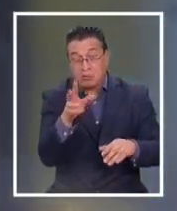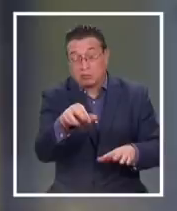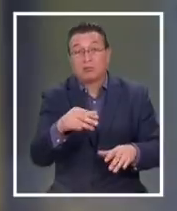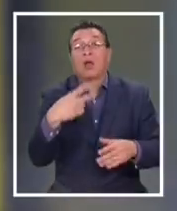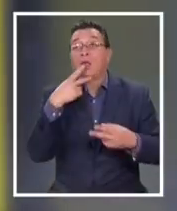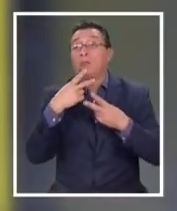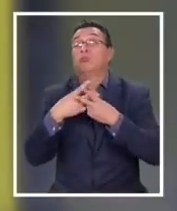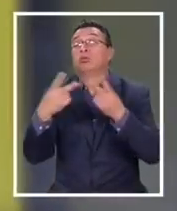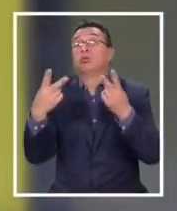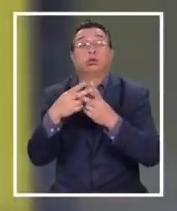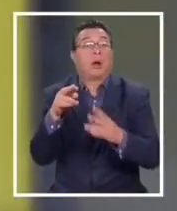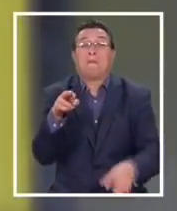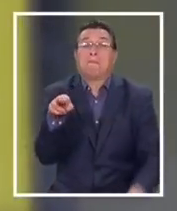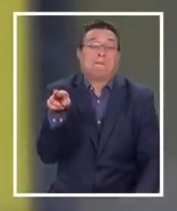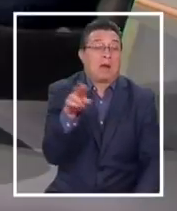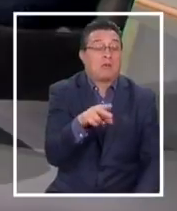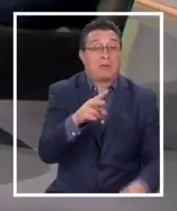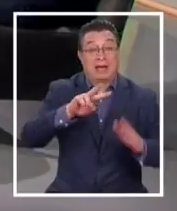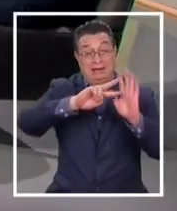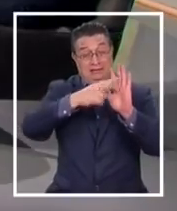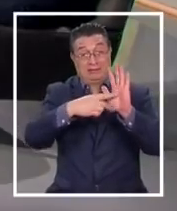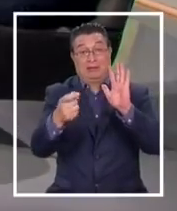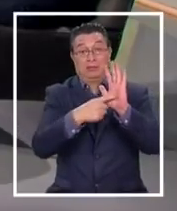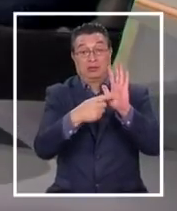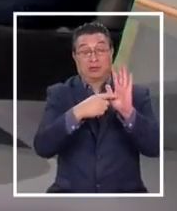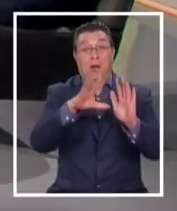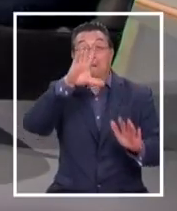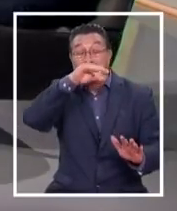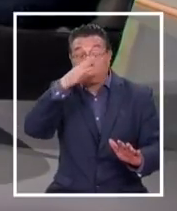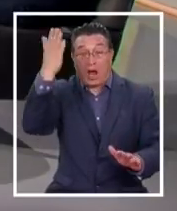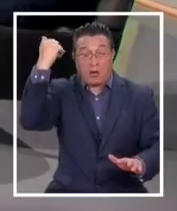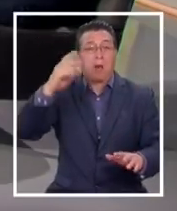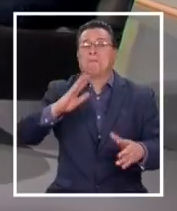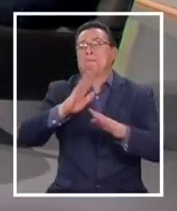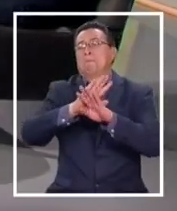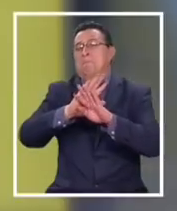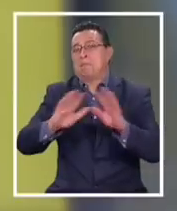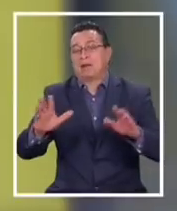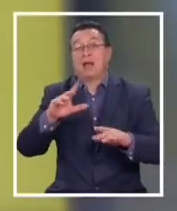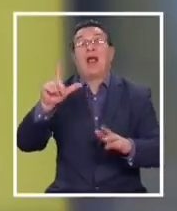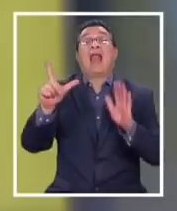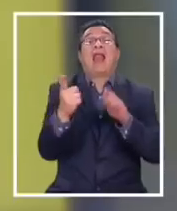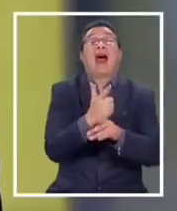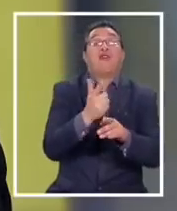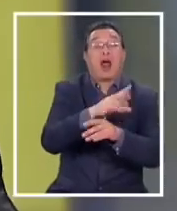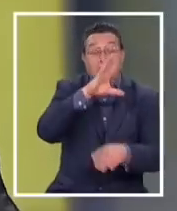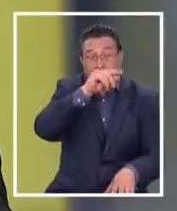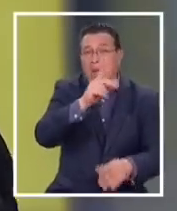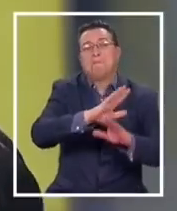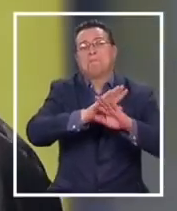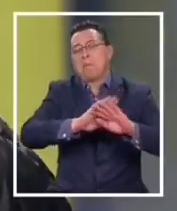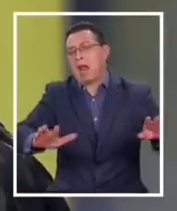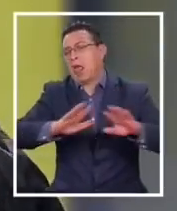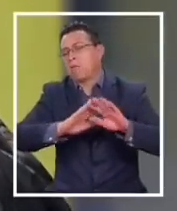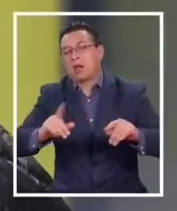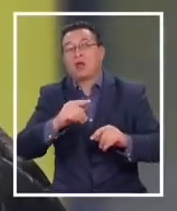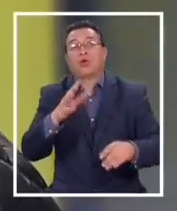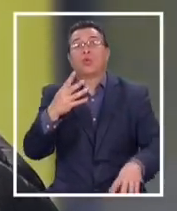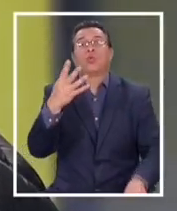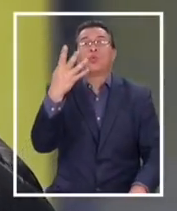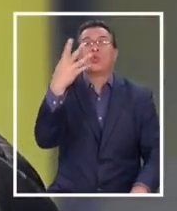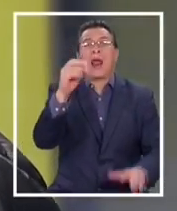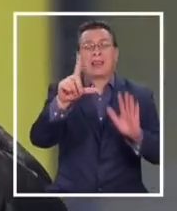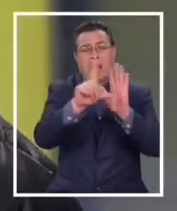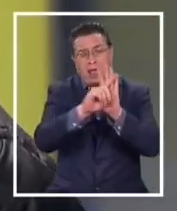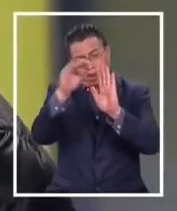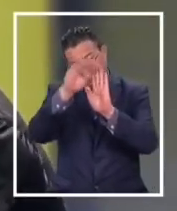los medios. Se acaba el país. La reforma tributaria de Elwin, desastre. La reforma laboral de Elwin, desastre. 40 leyes